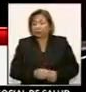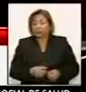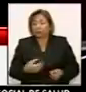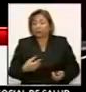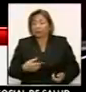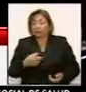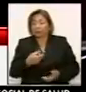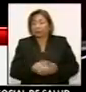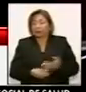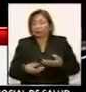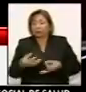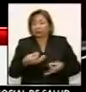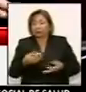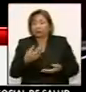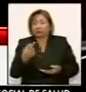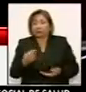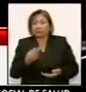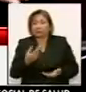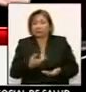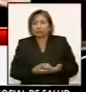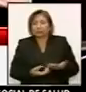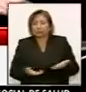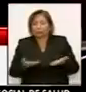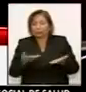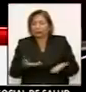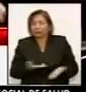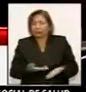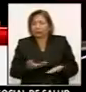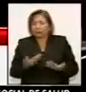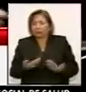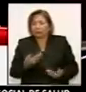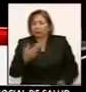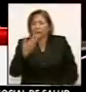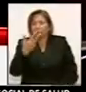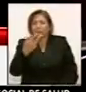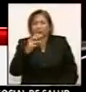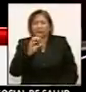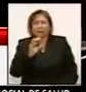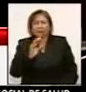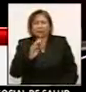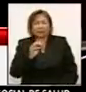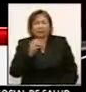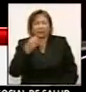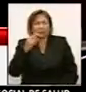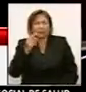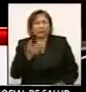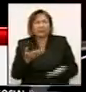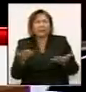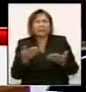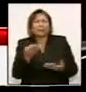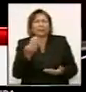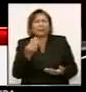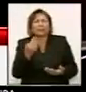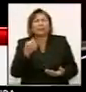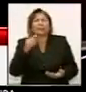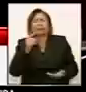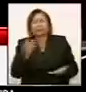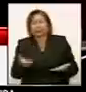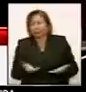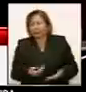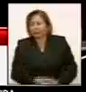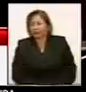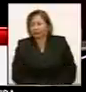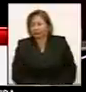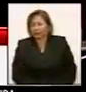millones de soles, si solamente la corrupción de Toledo ha sido 20 millones, solo Toledo 20 millones de dólares. ¿De dónde sacó el señor Hamilton Castro 30